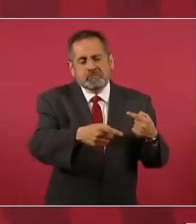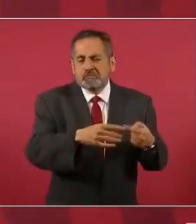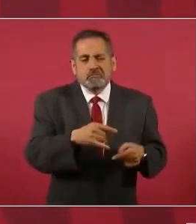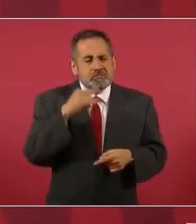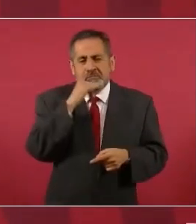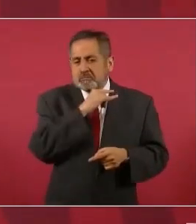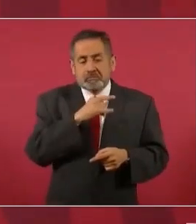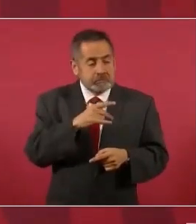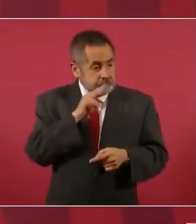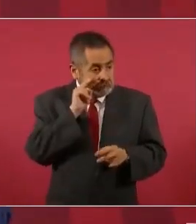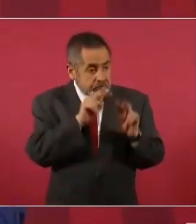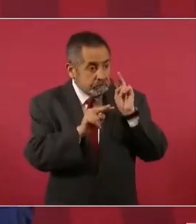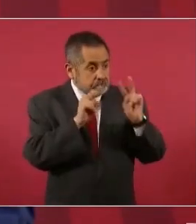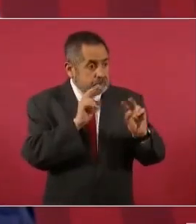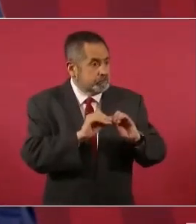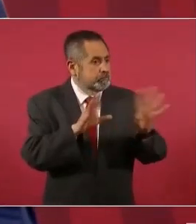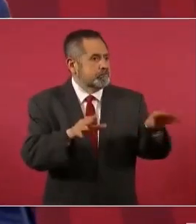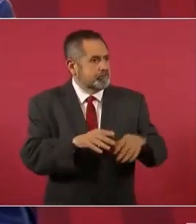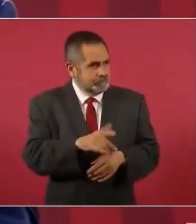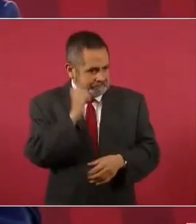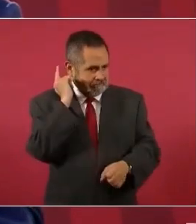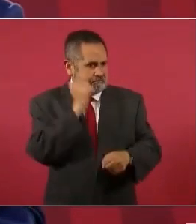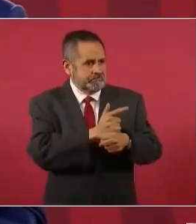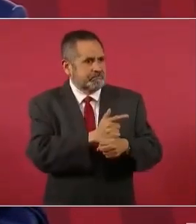Está saliendo el clasismo,